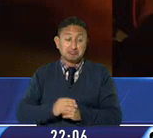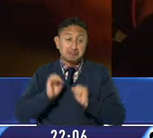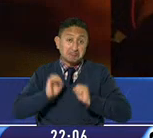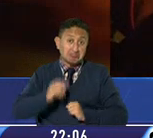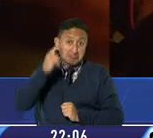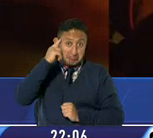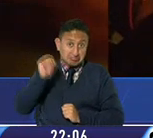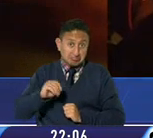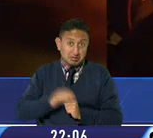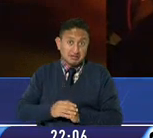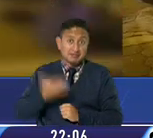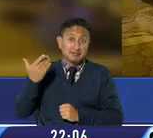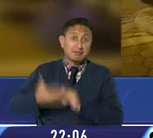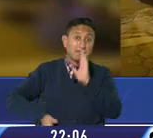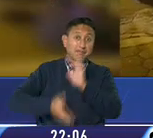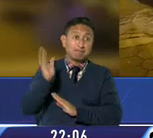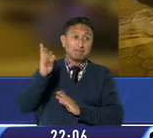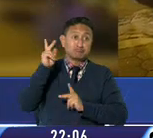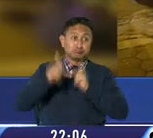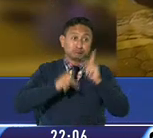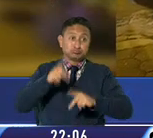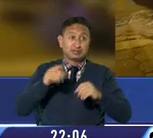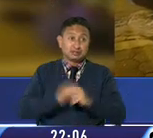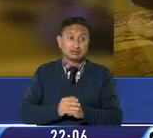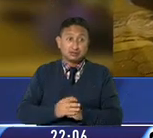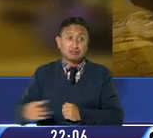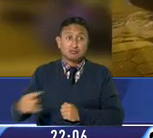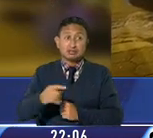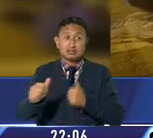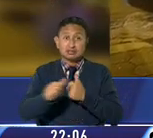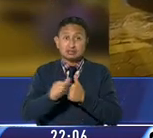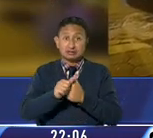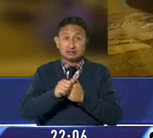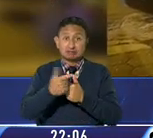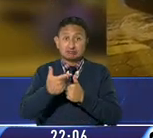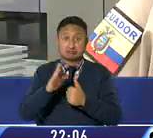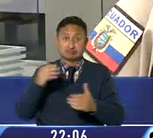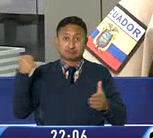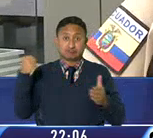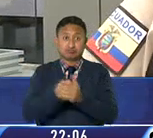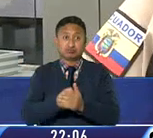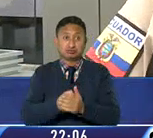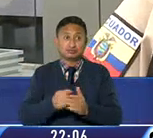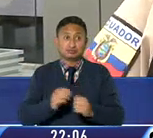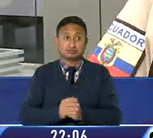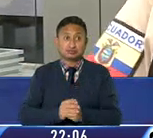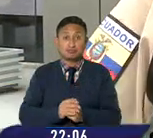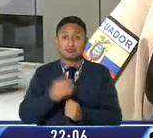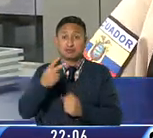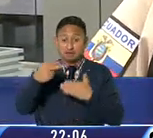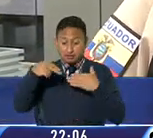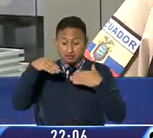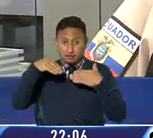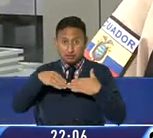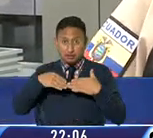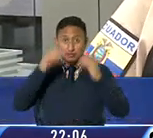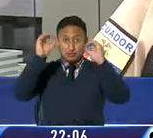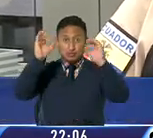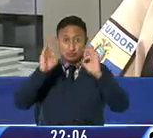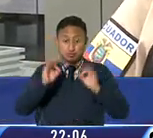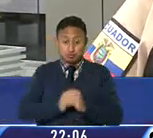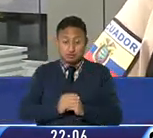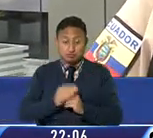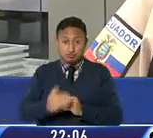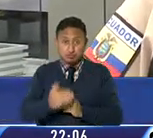de viajar a la playa, pero la muerte les esperaba a la vuelta de la esquina. Y a dos cuadras más o menos de este nightclub son